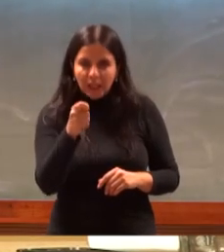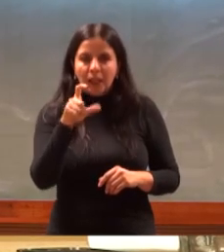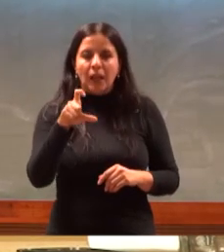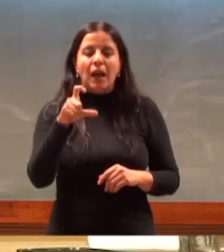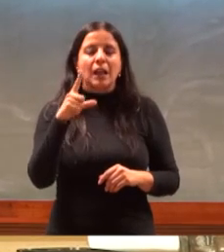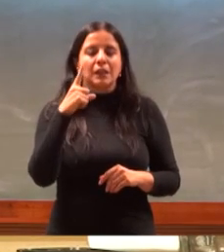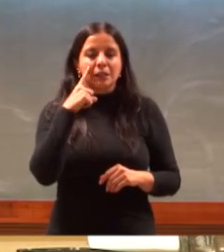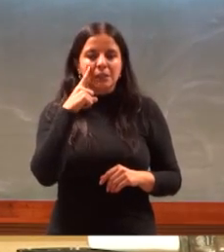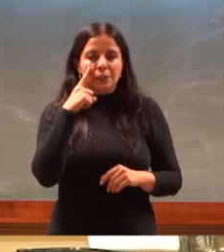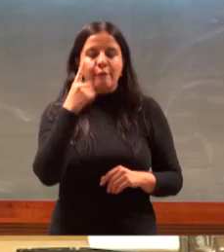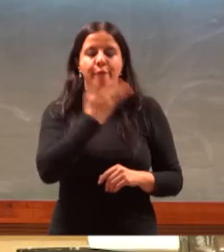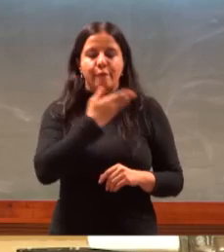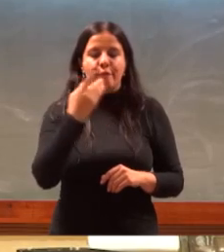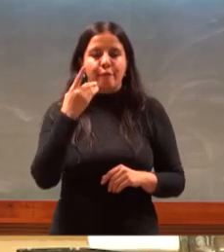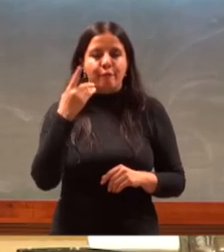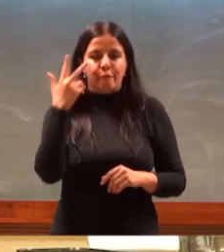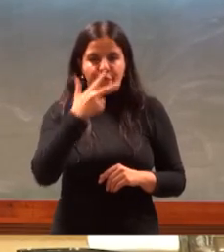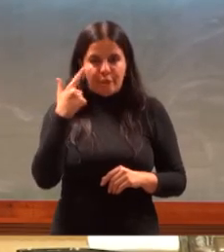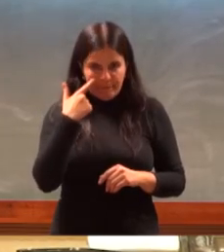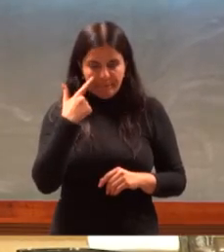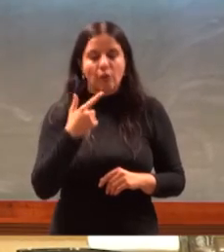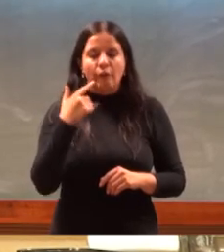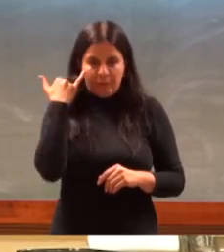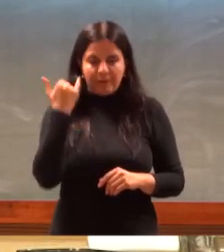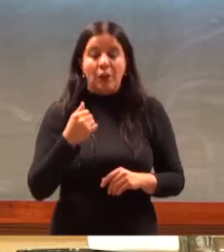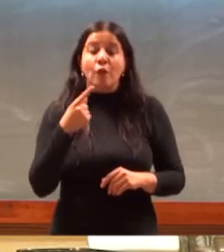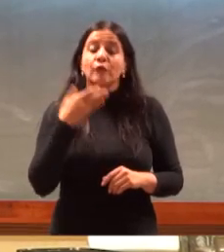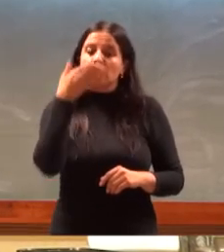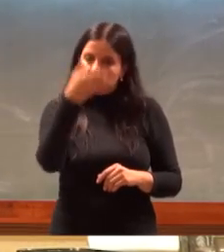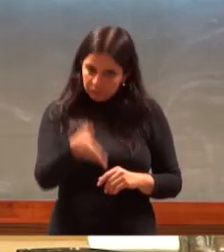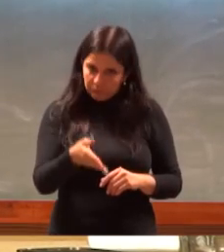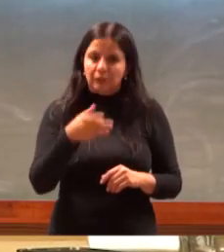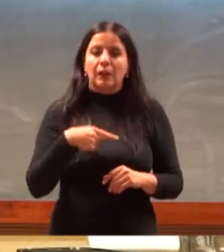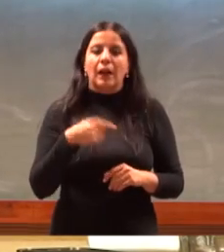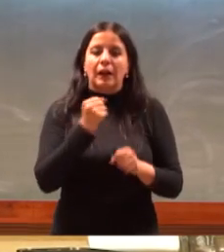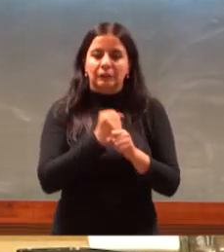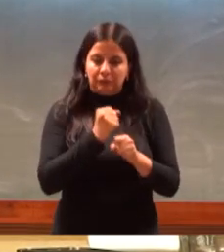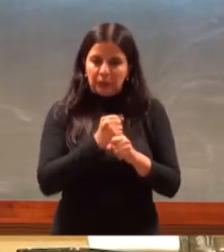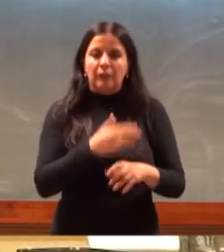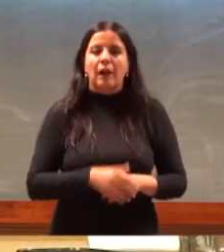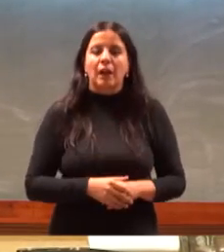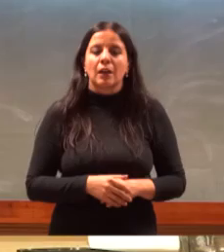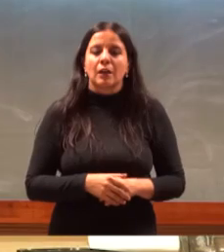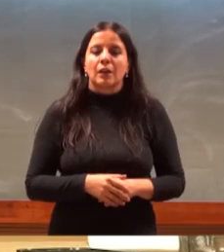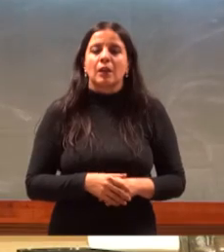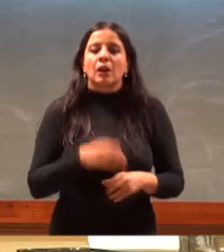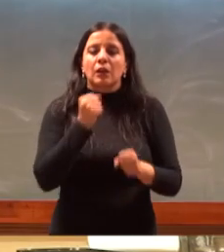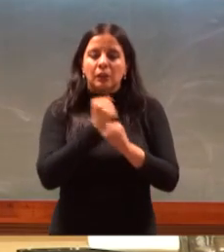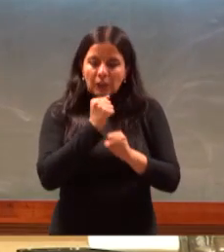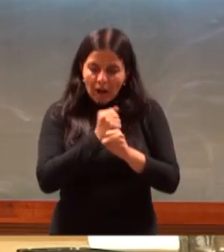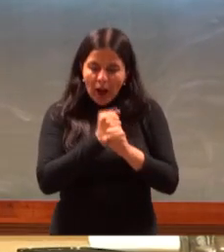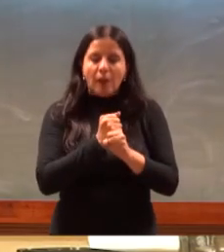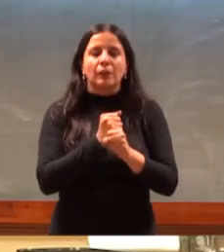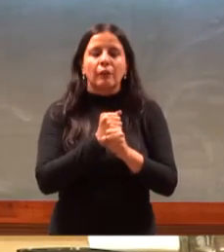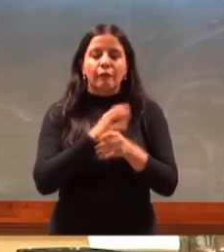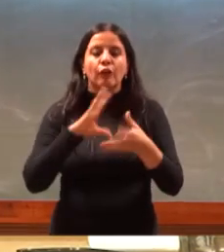idh en en en el que que además lo manifestó públicamente que había un trabajo articulado entre el cfi y el